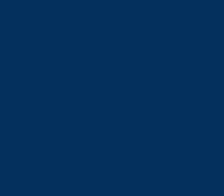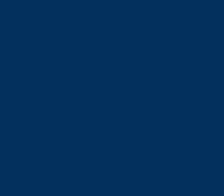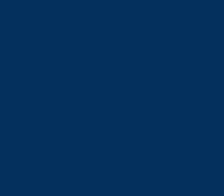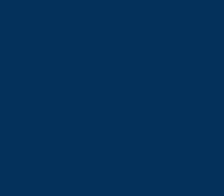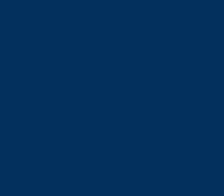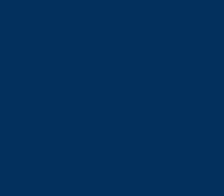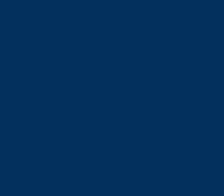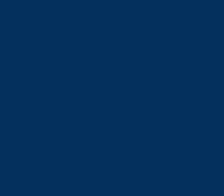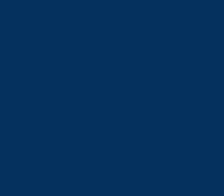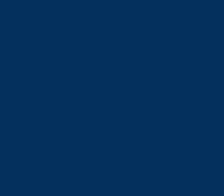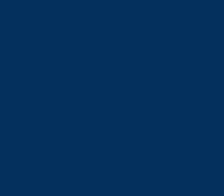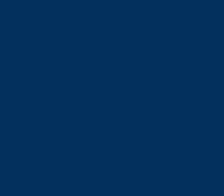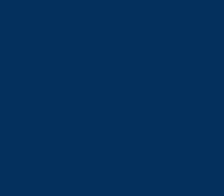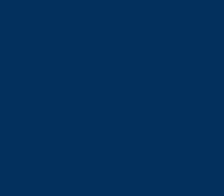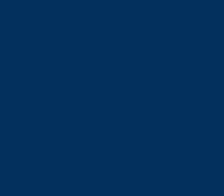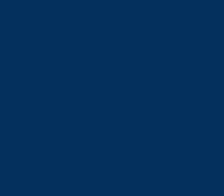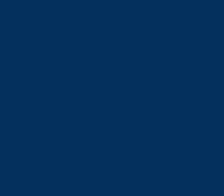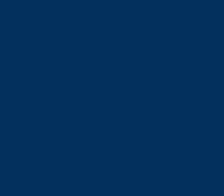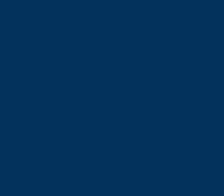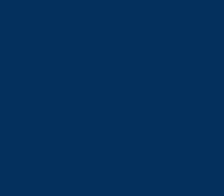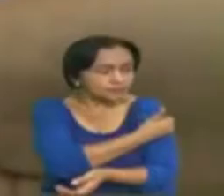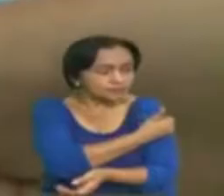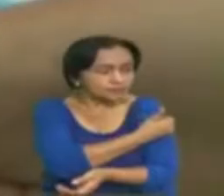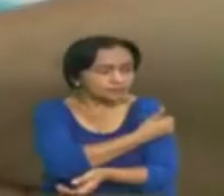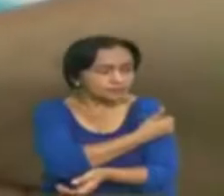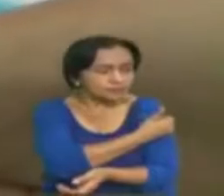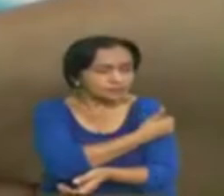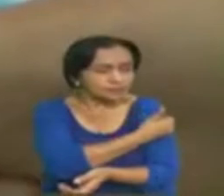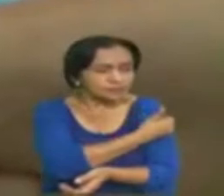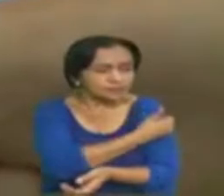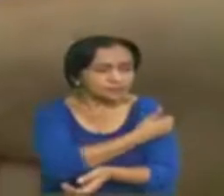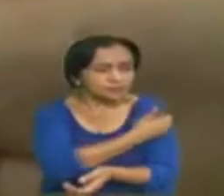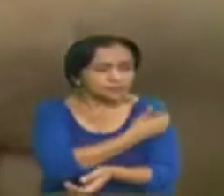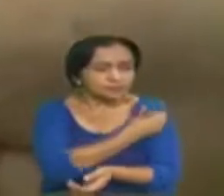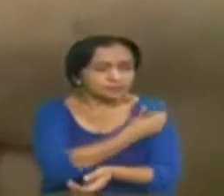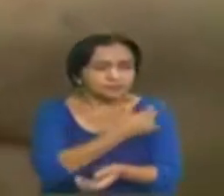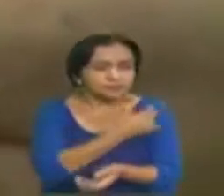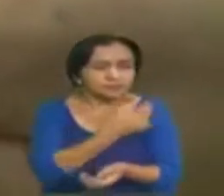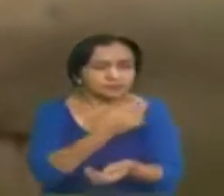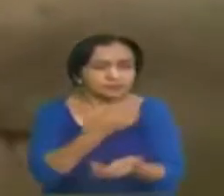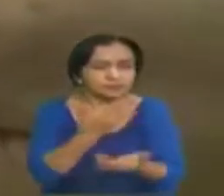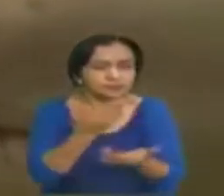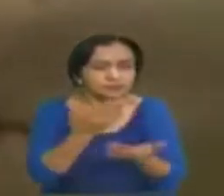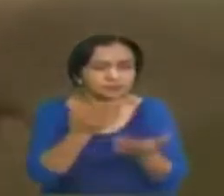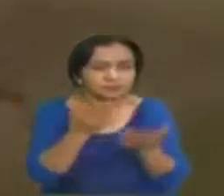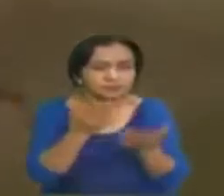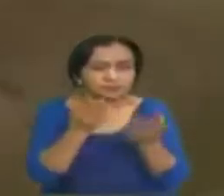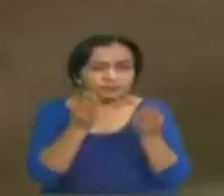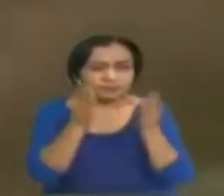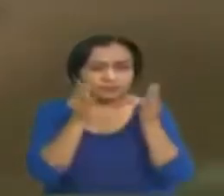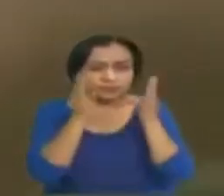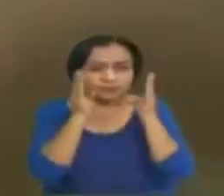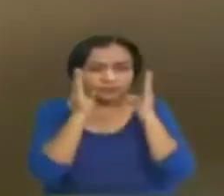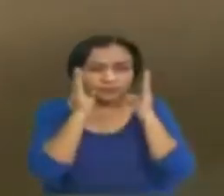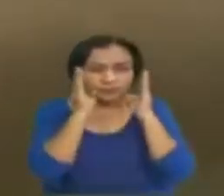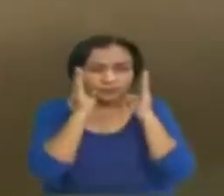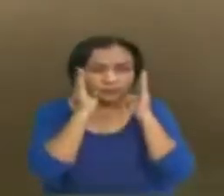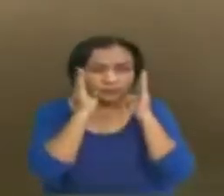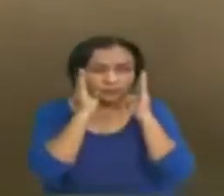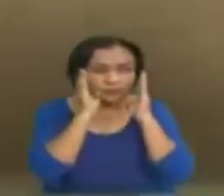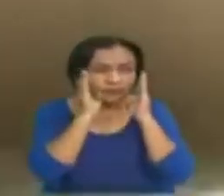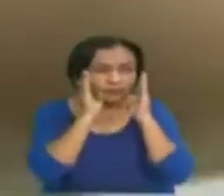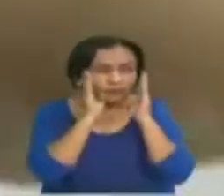también anunció que recibieron una donación de equipos de protección sanitaria para la lucha contra el COVID-19. Y